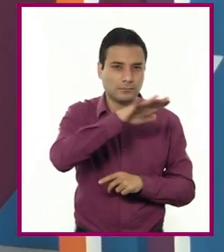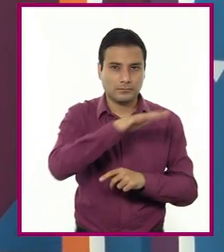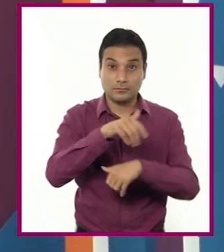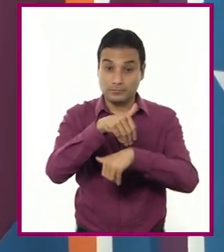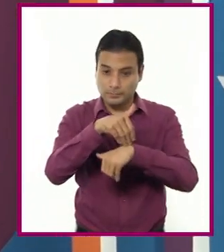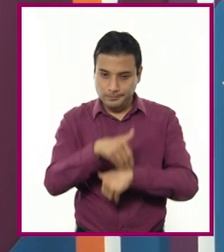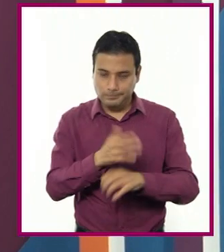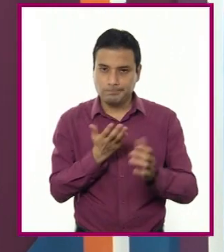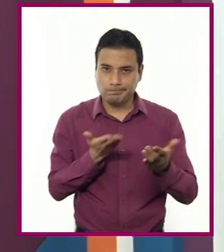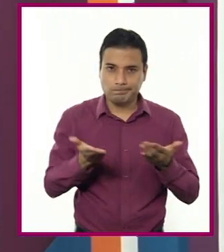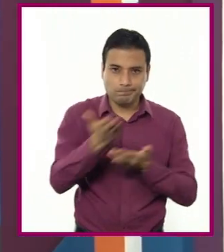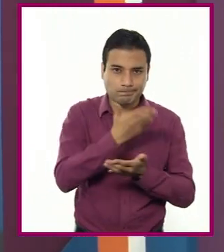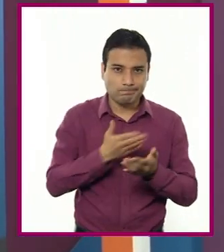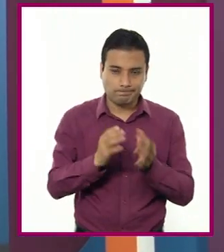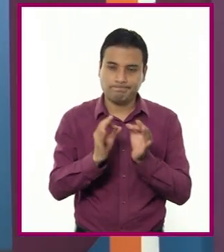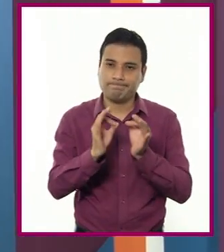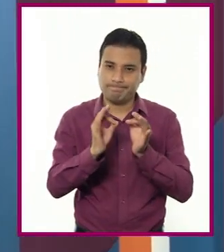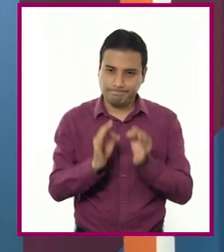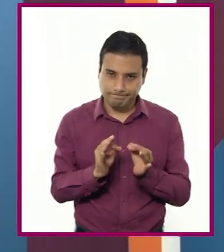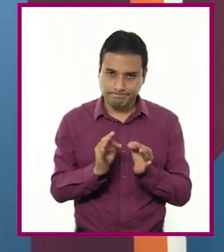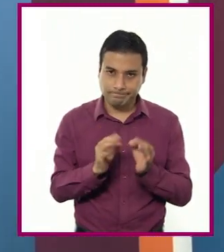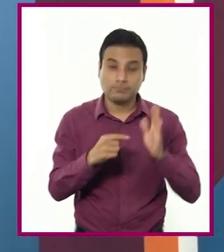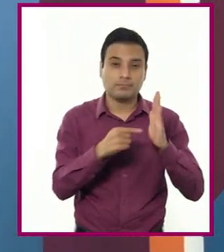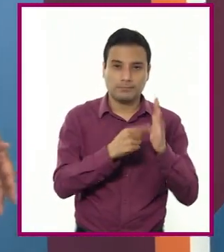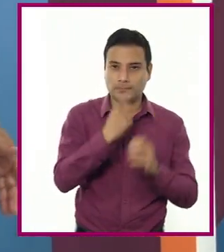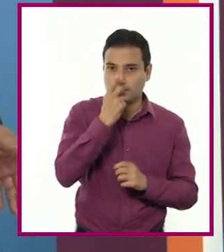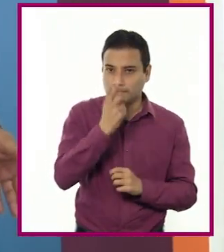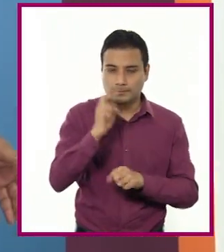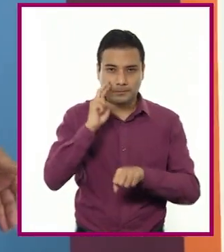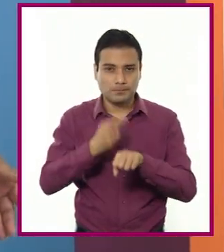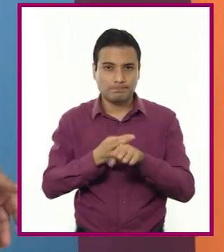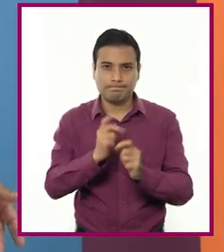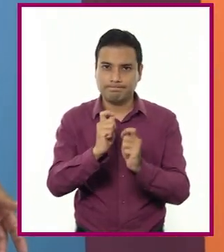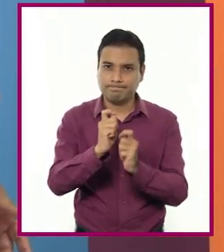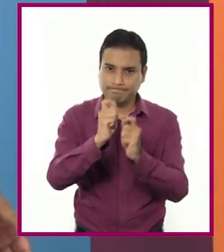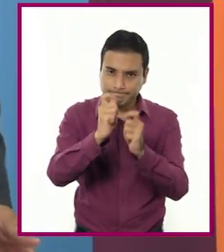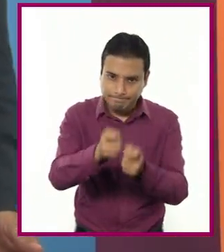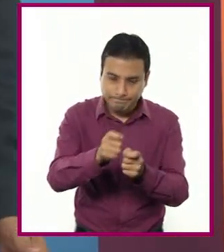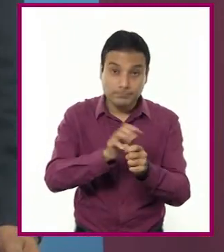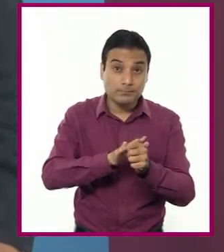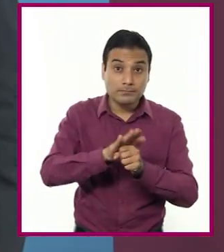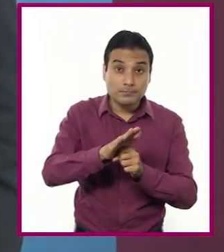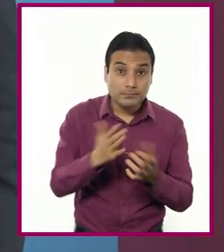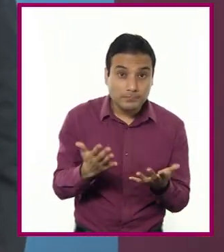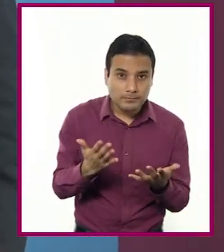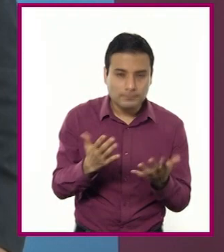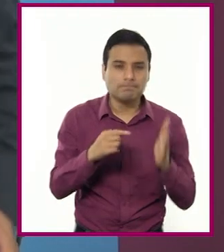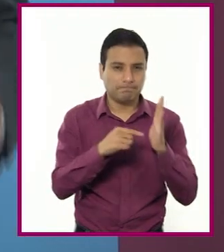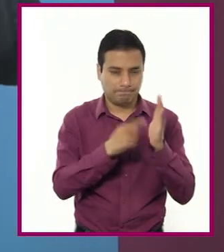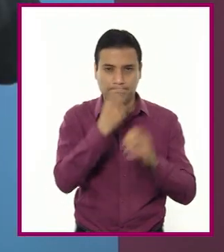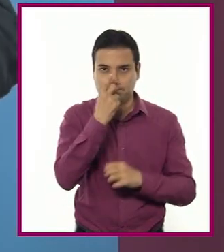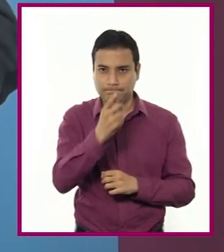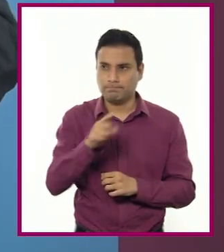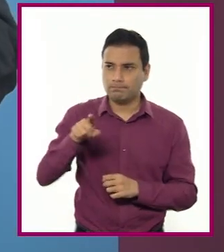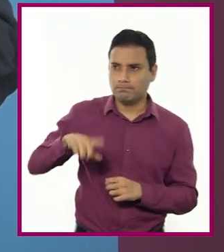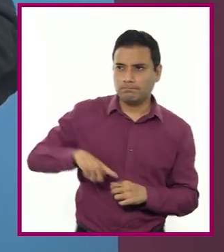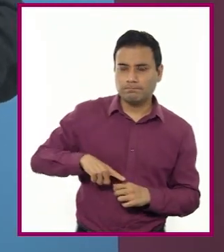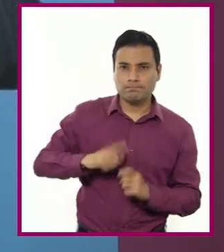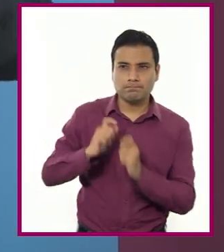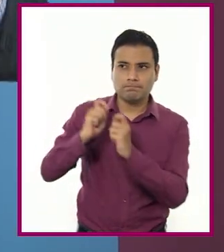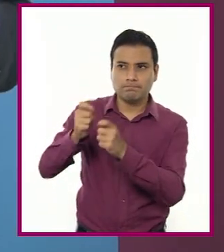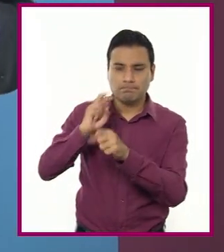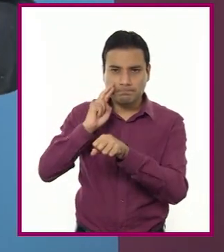sociedad, estableciendo deberes y obligaciones, tanto a la ciudadanía como a las autoridades. Por lo